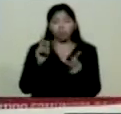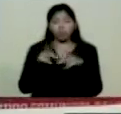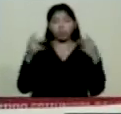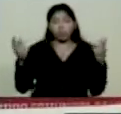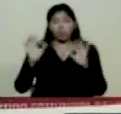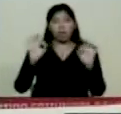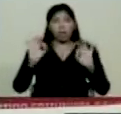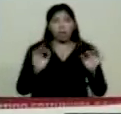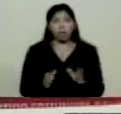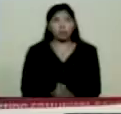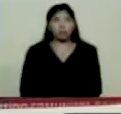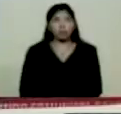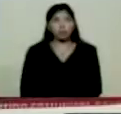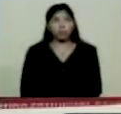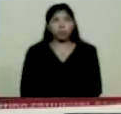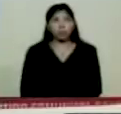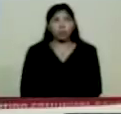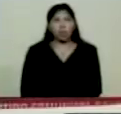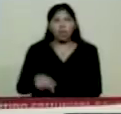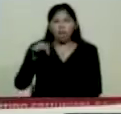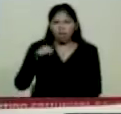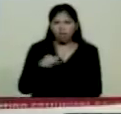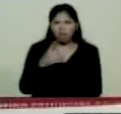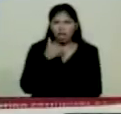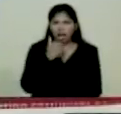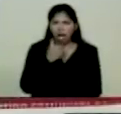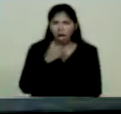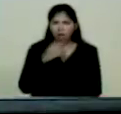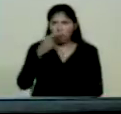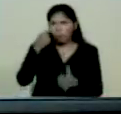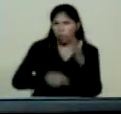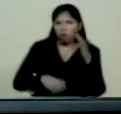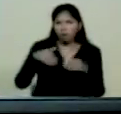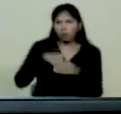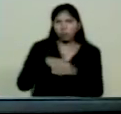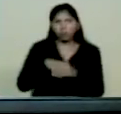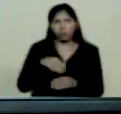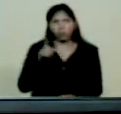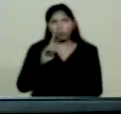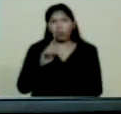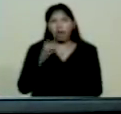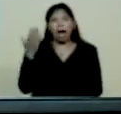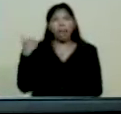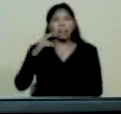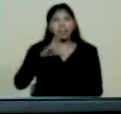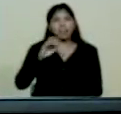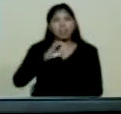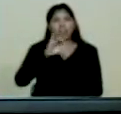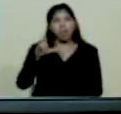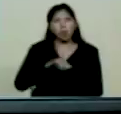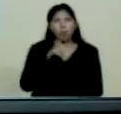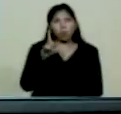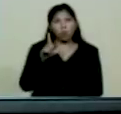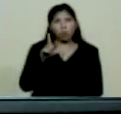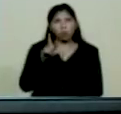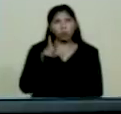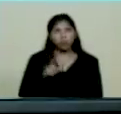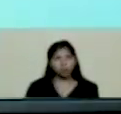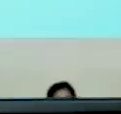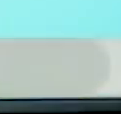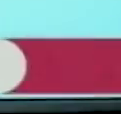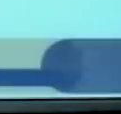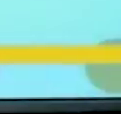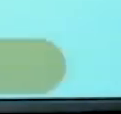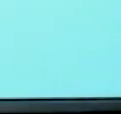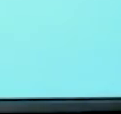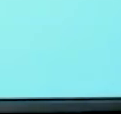Aquí si alguien ha impedido el derecho al voto de las venezolanas y de los venezolanos, es la derecha venezolana, y lo hizo el 30 de julio. Despliega grupos armados para